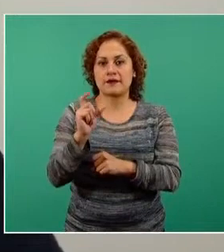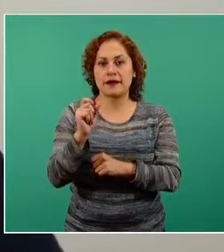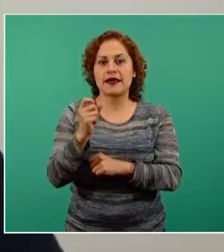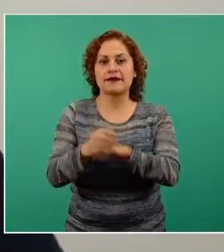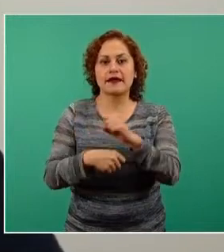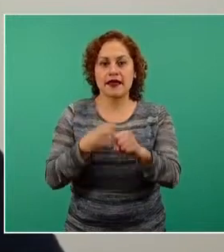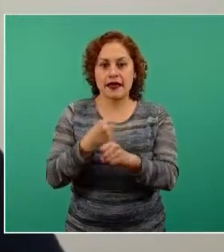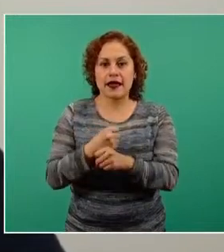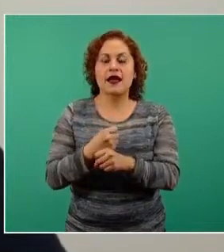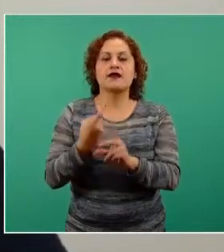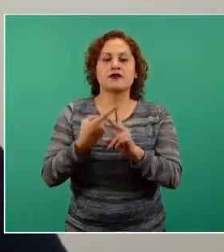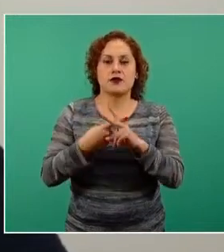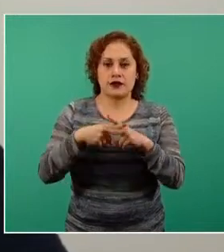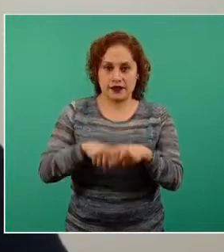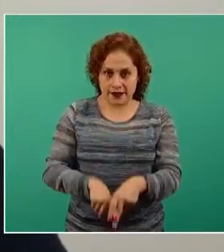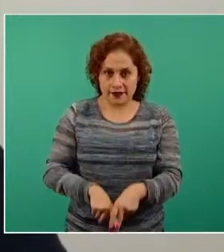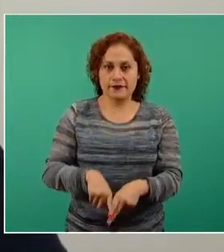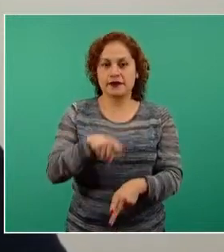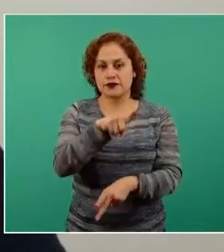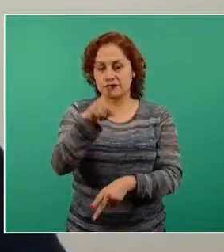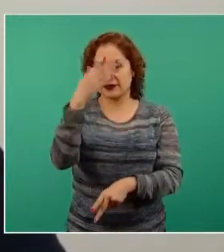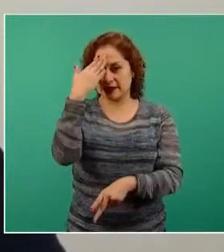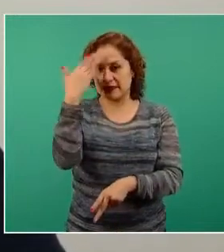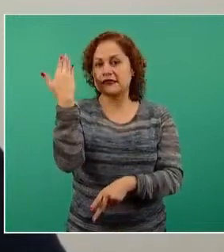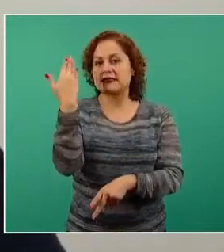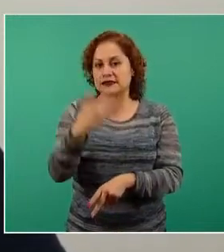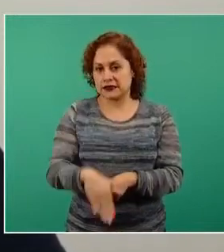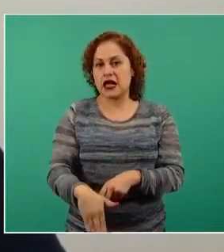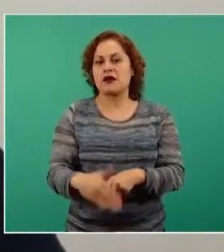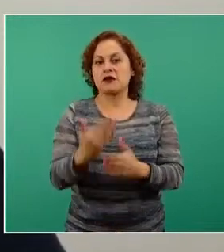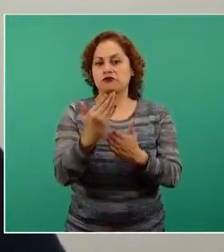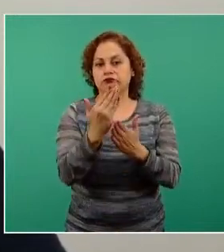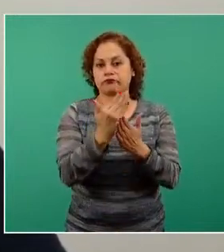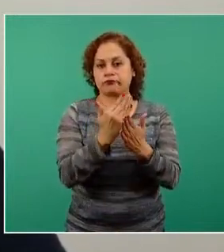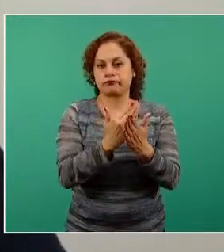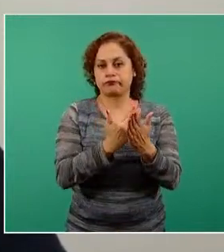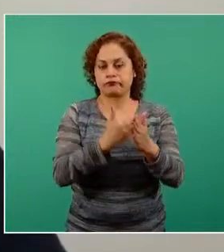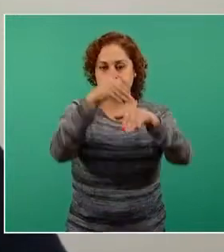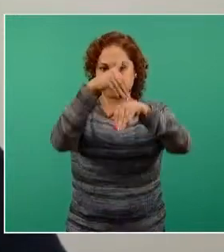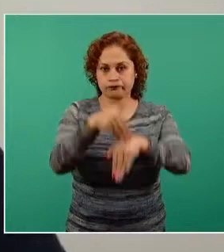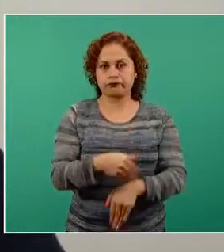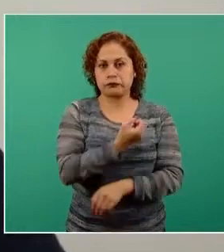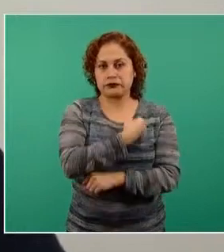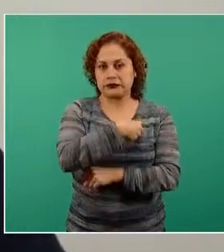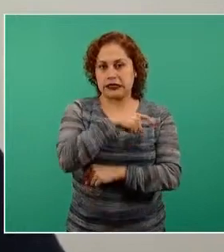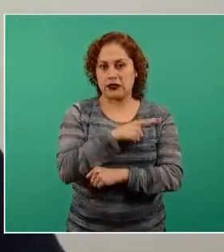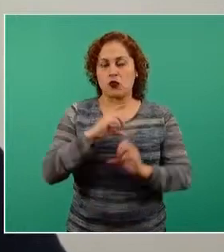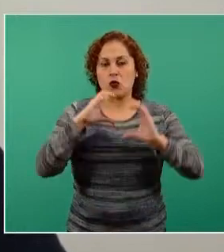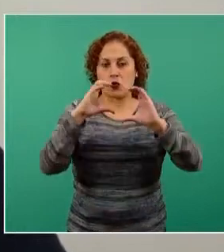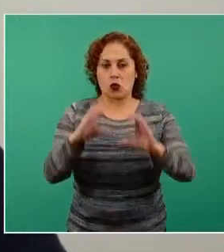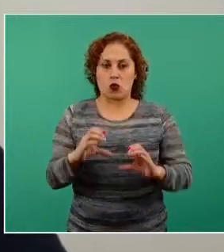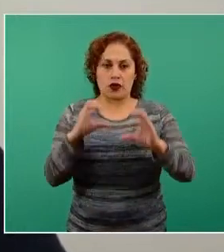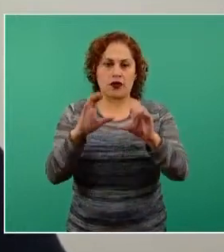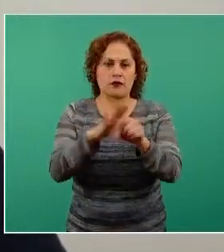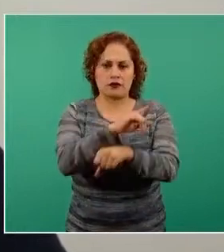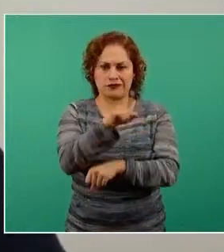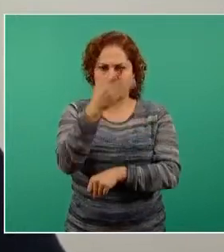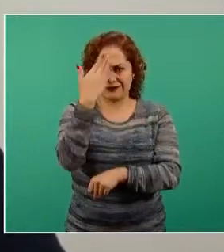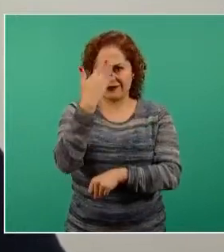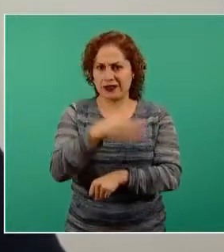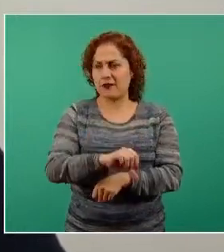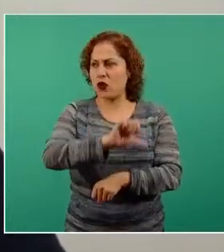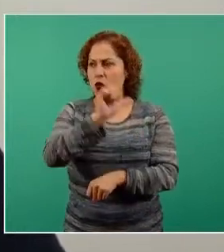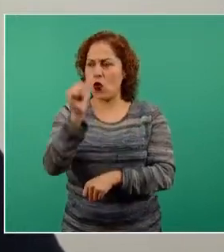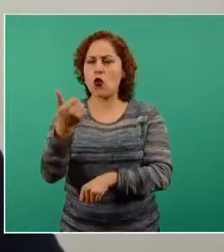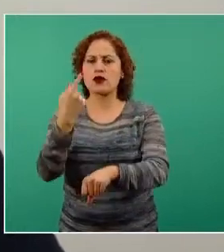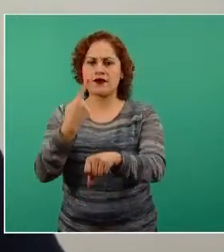principales medidas de prevención en el marco de toda enfermedad es precisamente poder contar en un momento con la